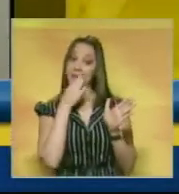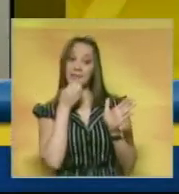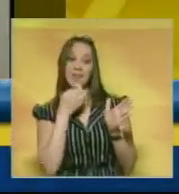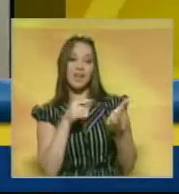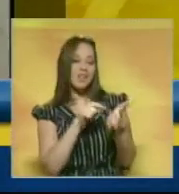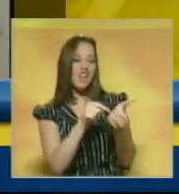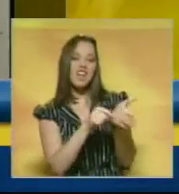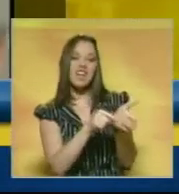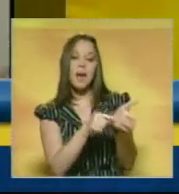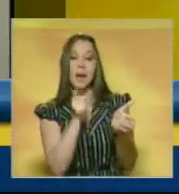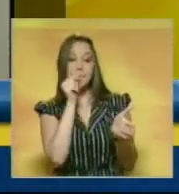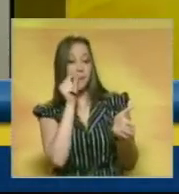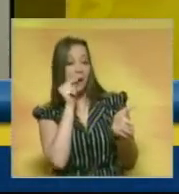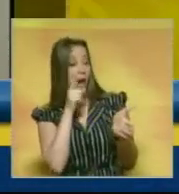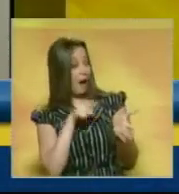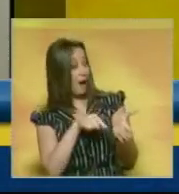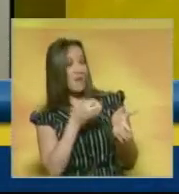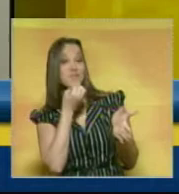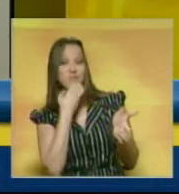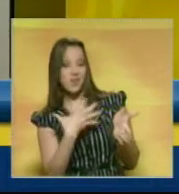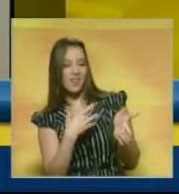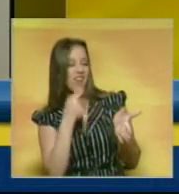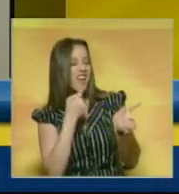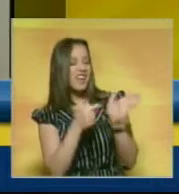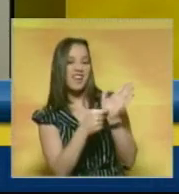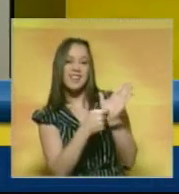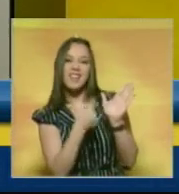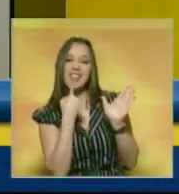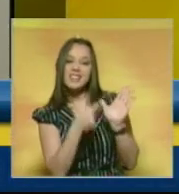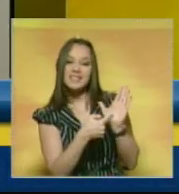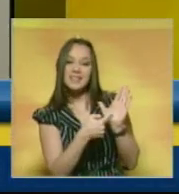Papá. Muy bien. Bebé, ¿y qué dice aquí?